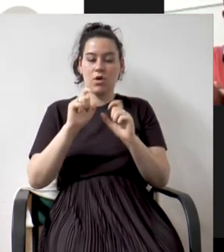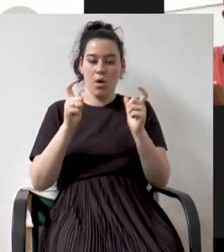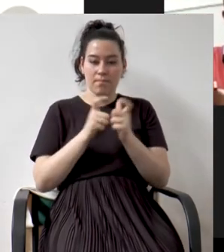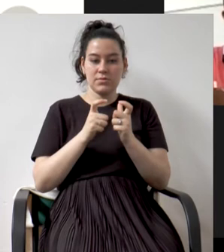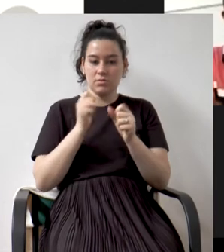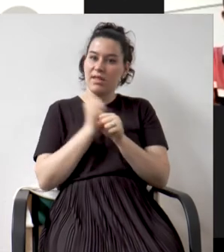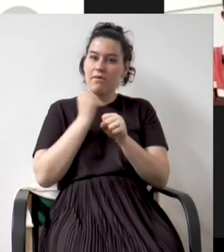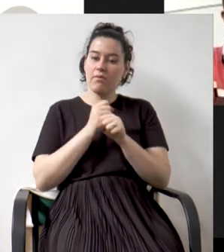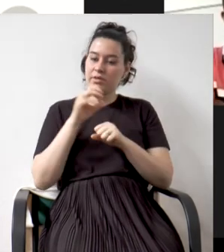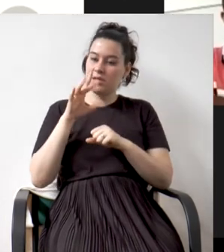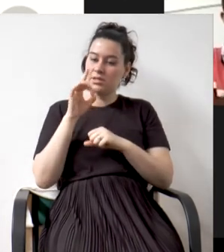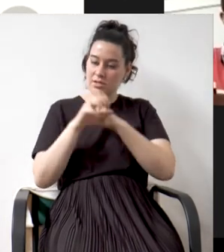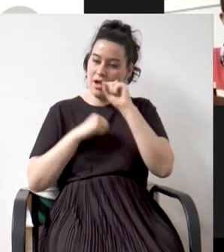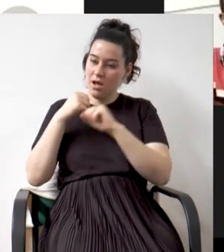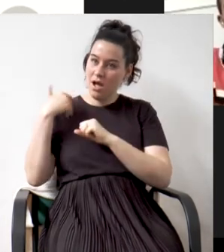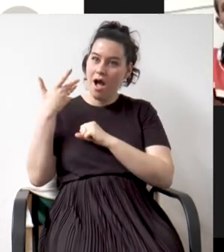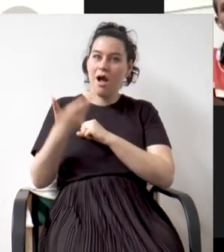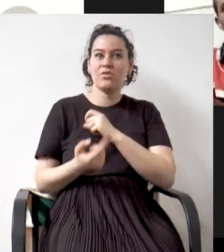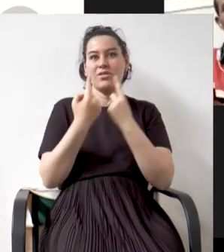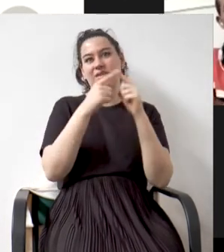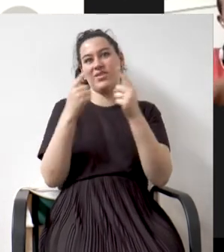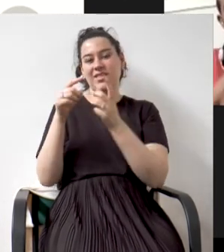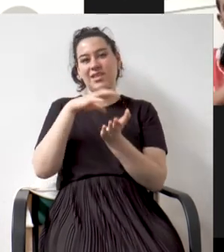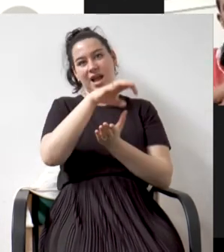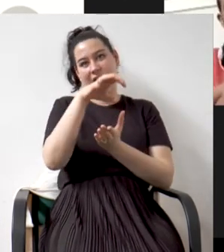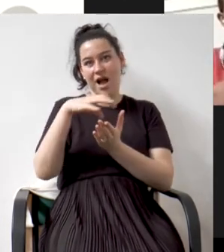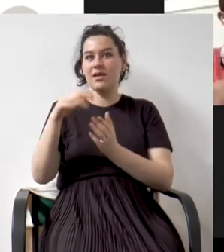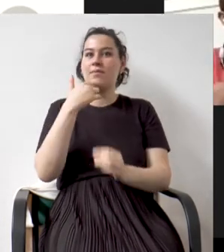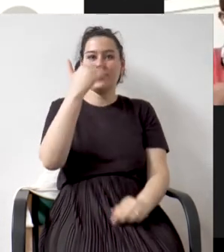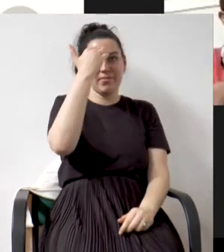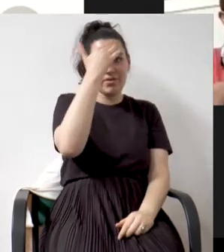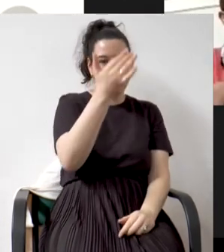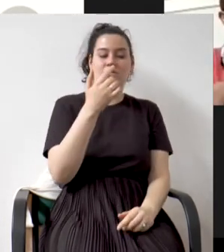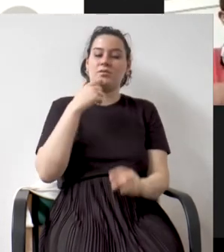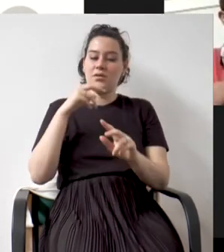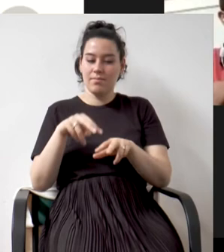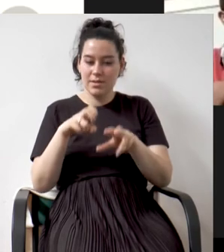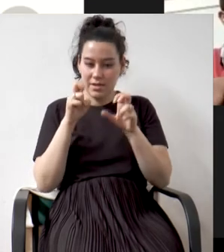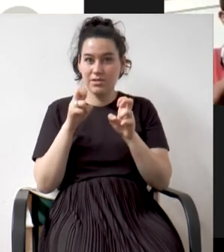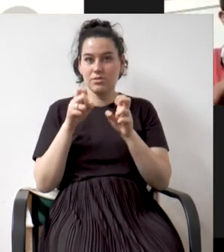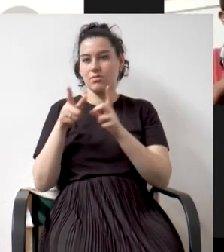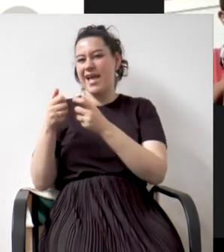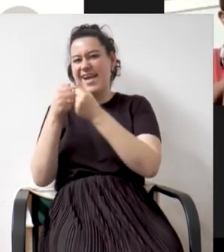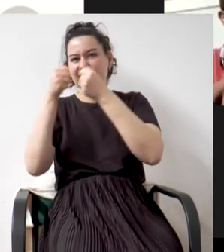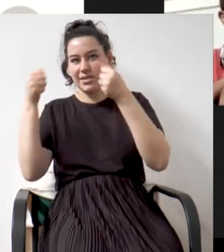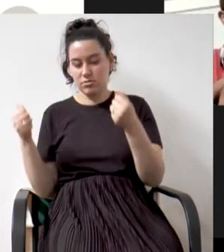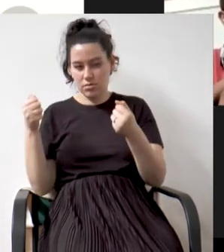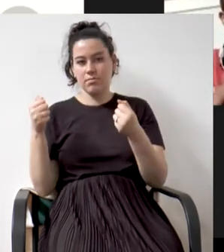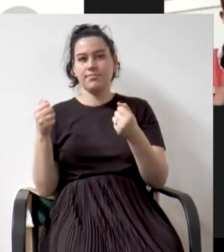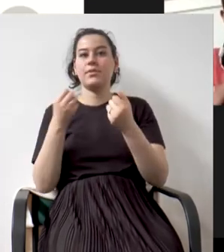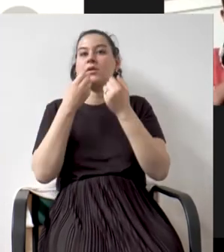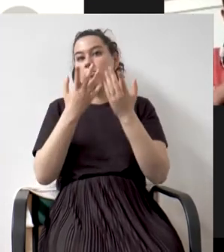15 años este, en las distintas áreas, ¿no? En la docencia, en la extensión, en la investigación y en